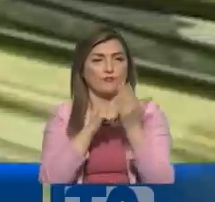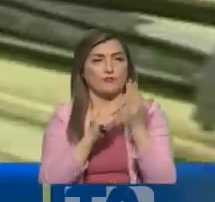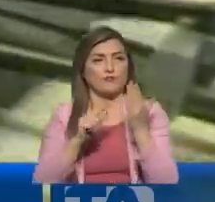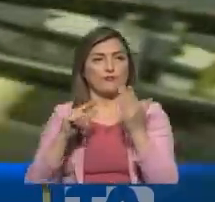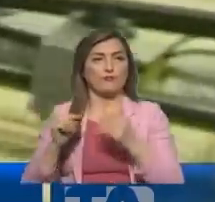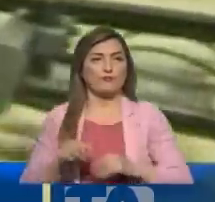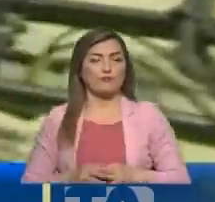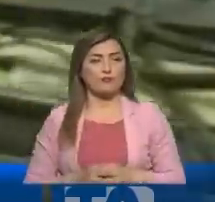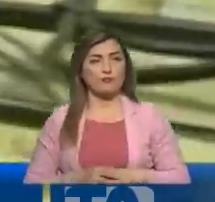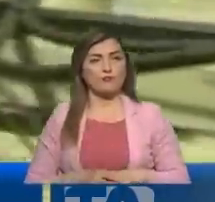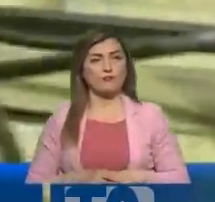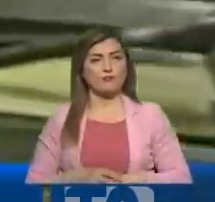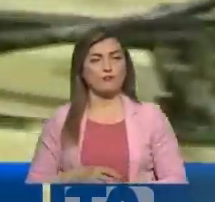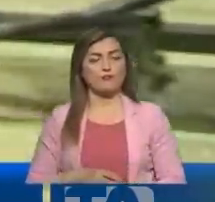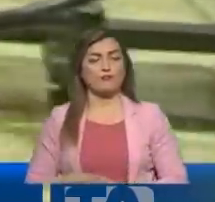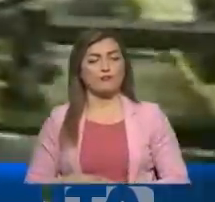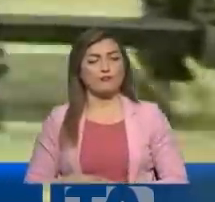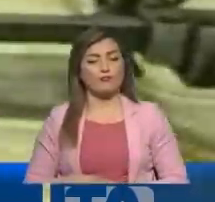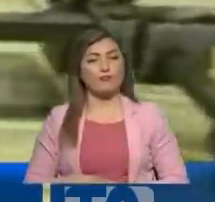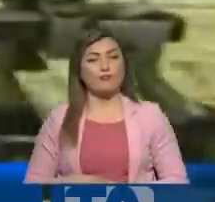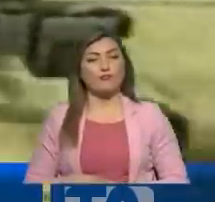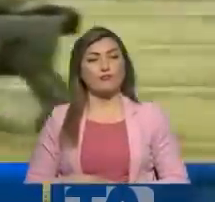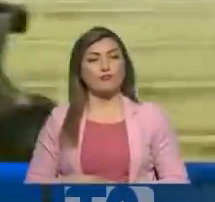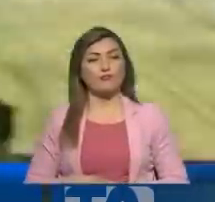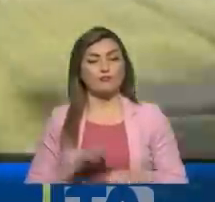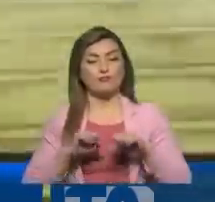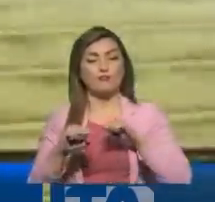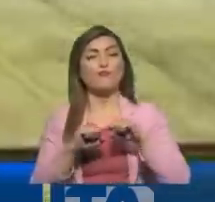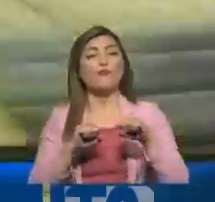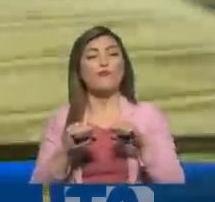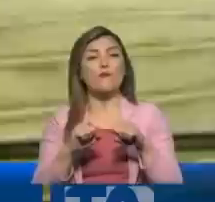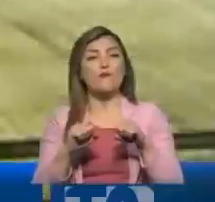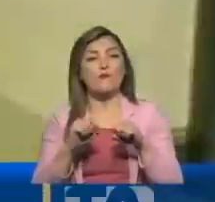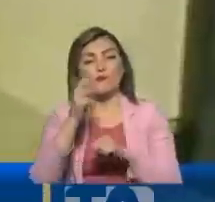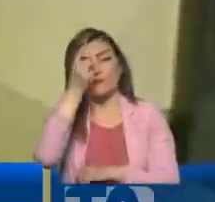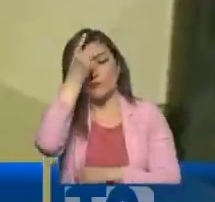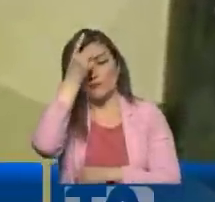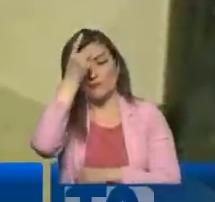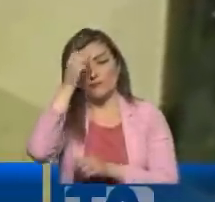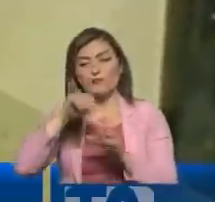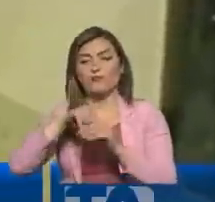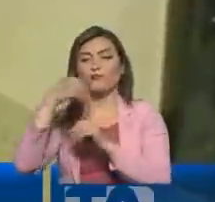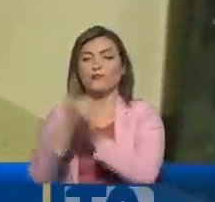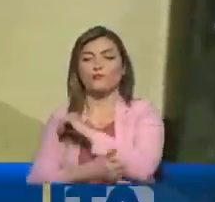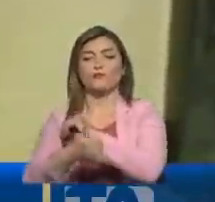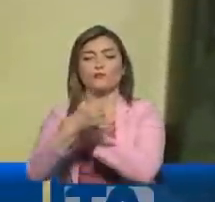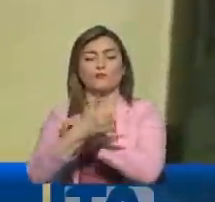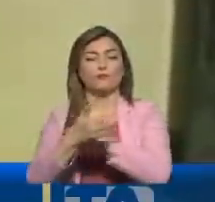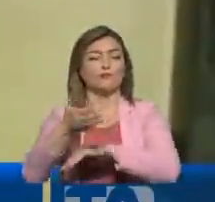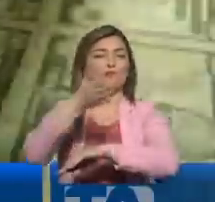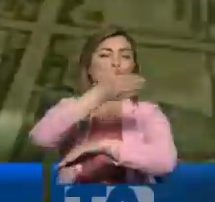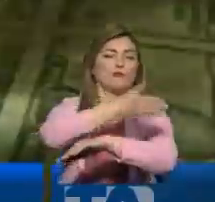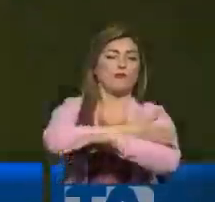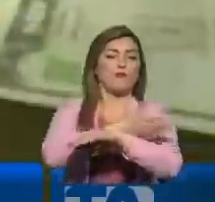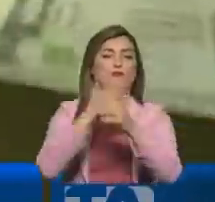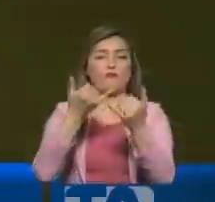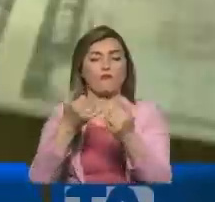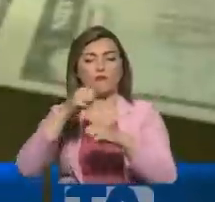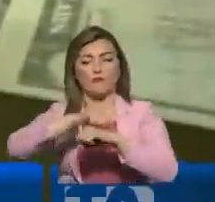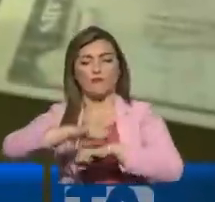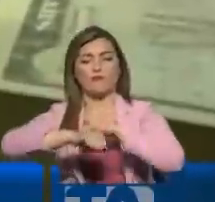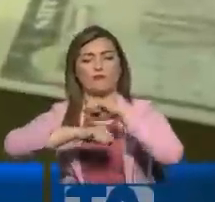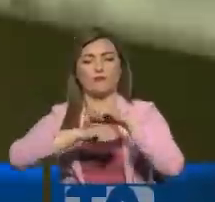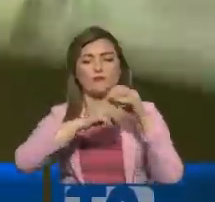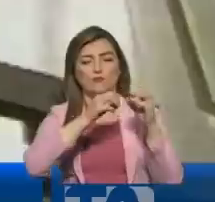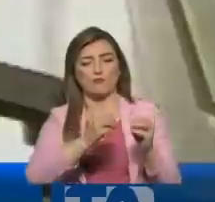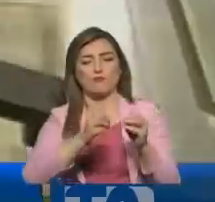Finanzas, centrando su balance en la gestión alrededor del endeudamiento externo que tenía el país y la